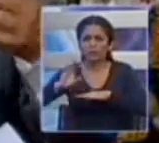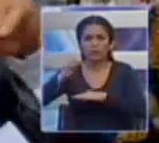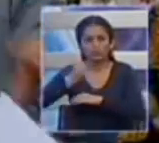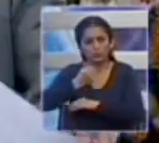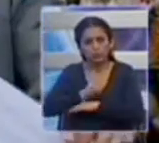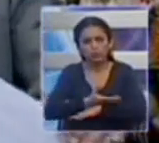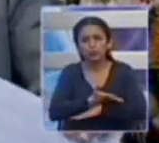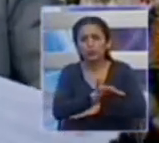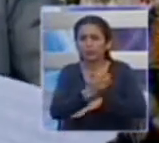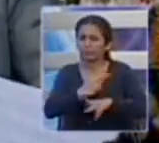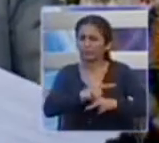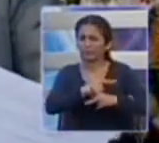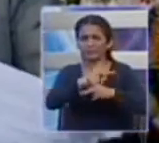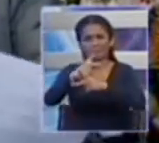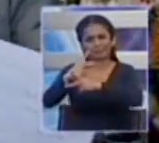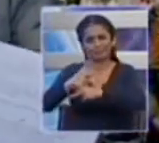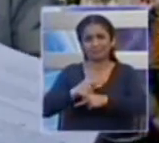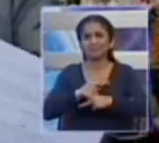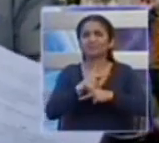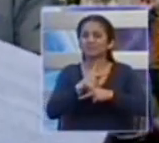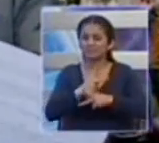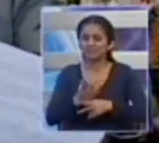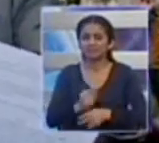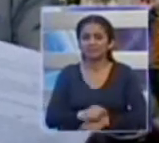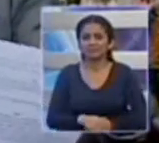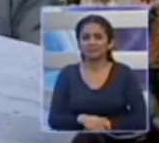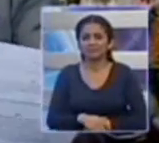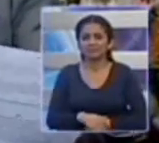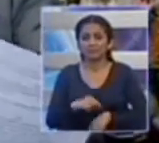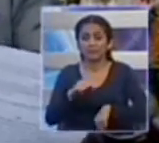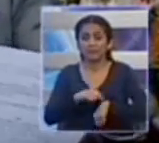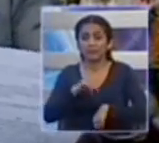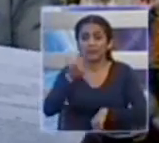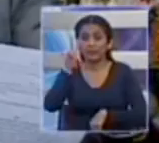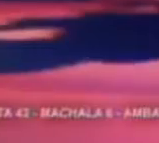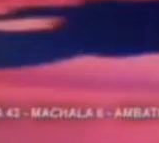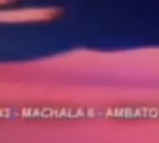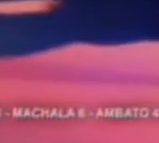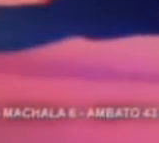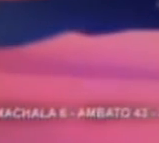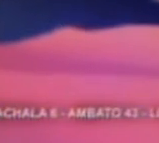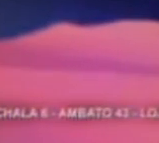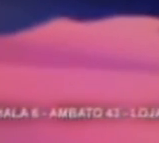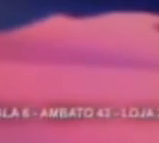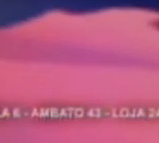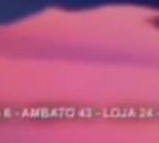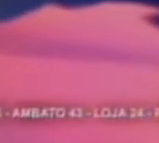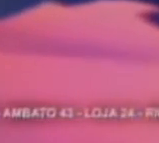precaución que hay que tener al momento de quemar el viejo. 7:23 minutos.